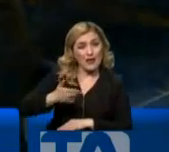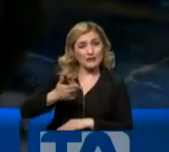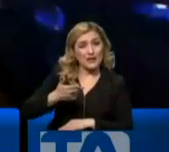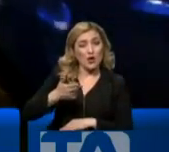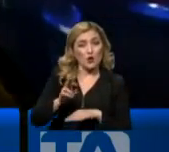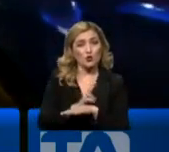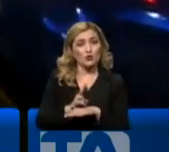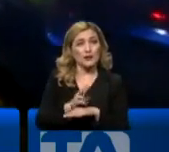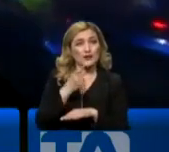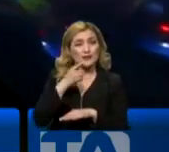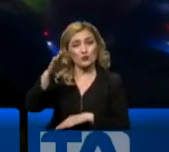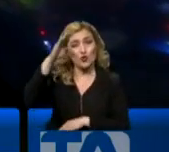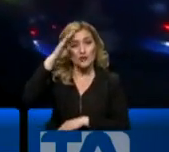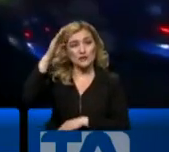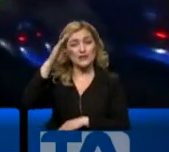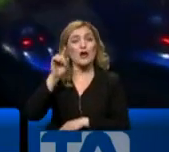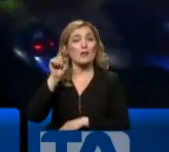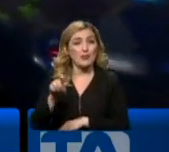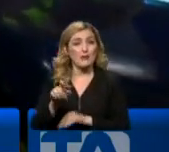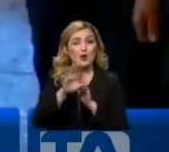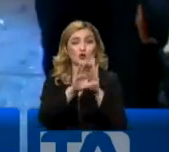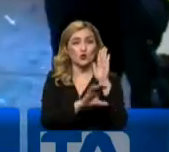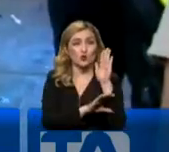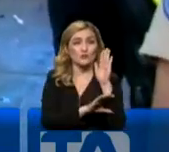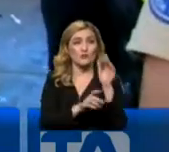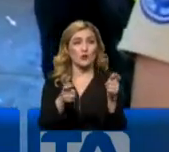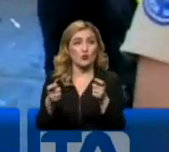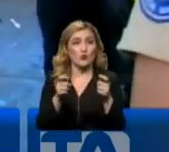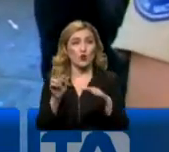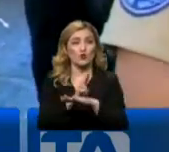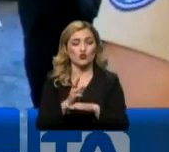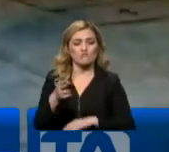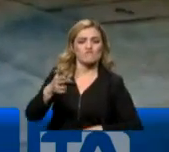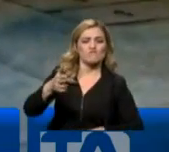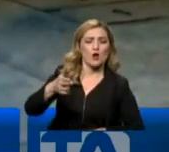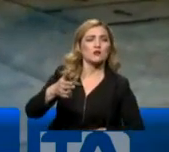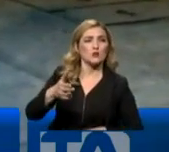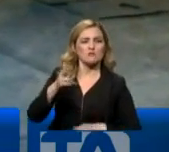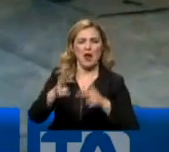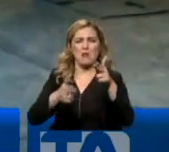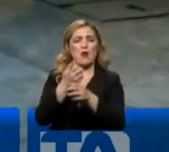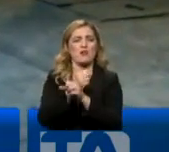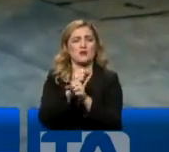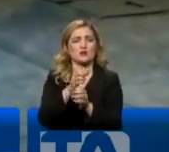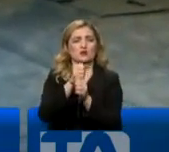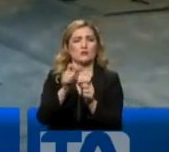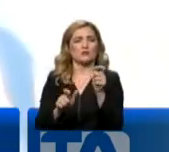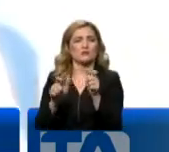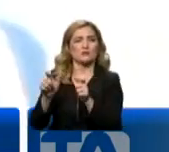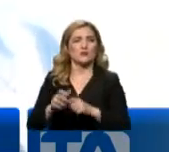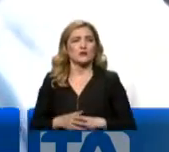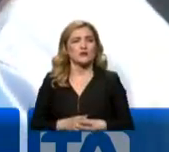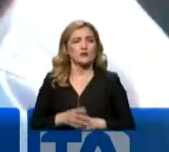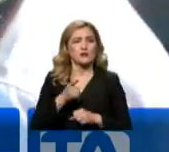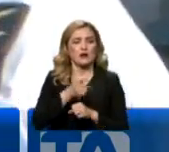de la fuerza dice que la policía está facultada constitucionalmente para ejercer el uso de la fuerza en salvaguarda de la seguridad ciudadana,